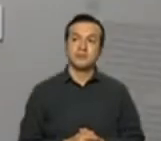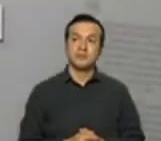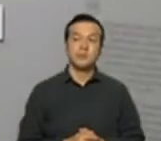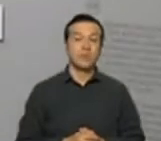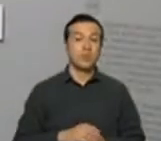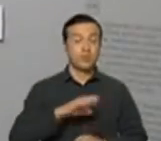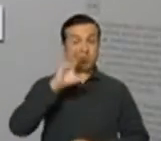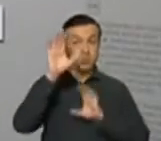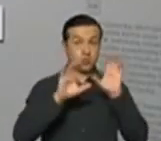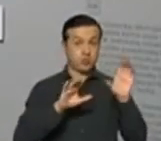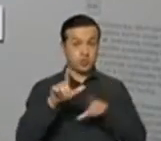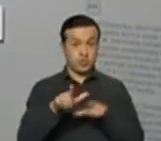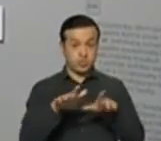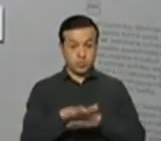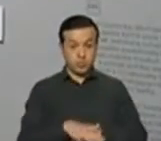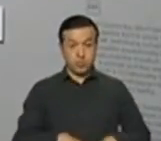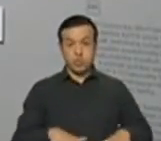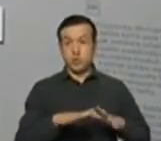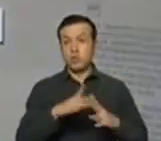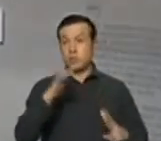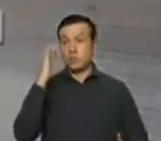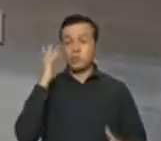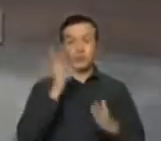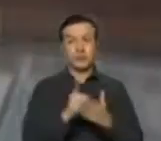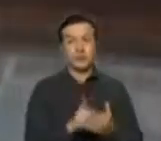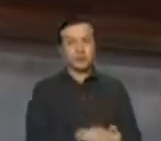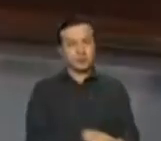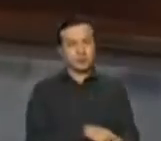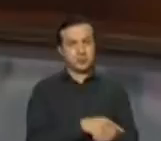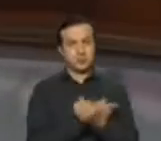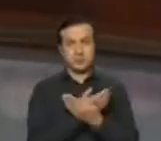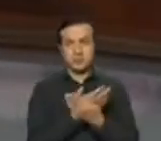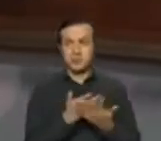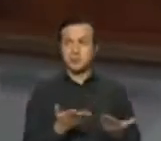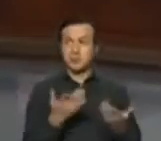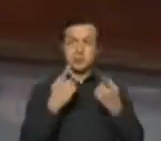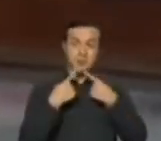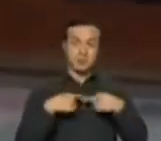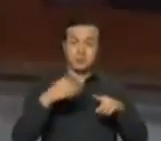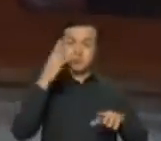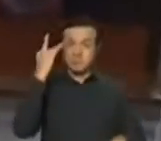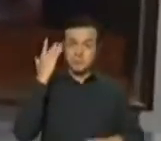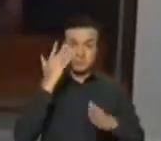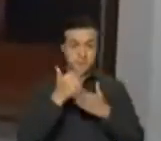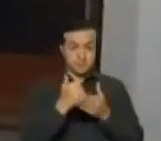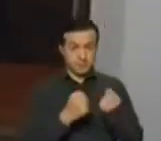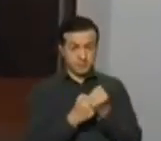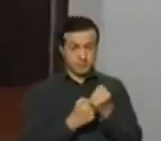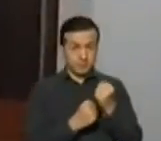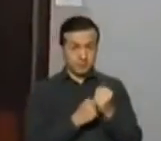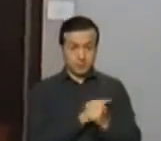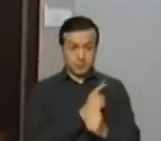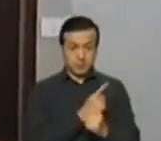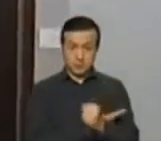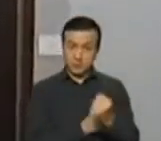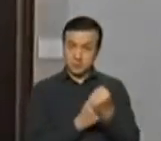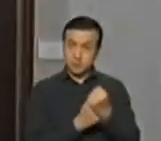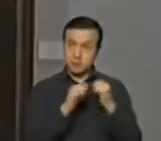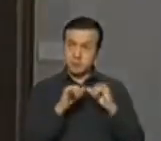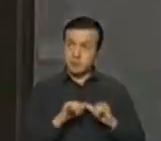Los museos son los sitios que conservan la herencia y tradición. También hablan del pasado que permiten fortalecer el